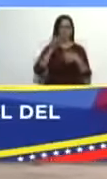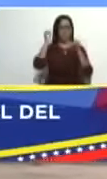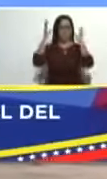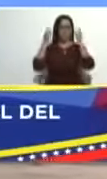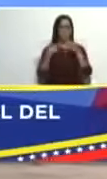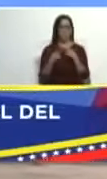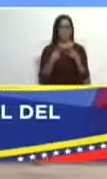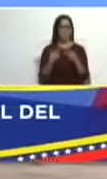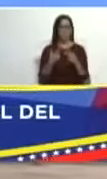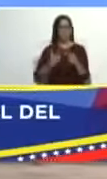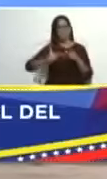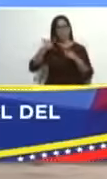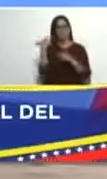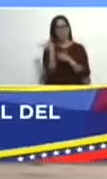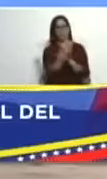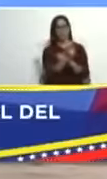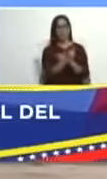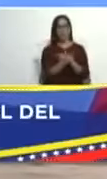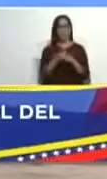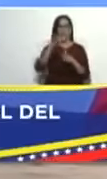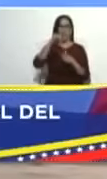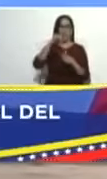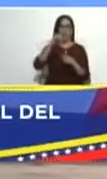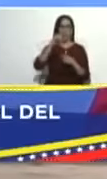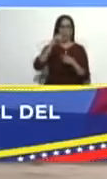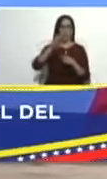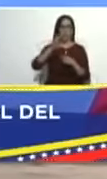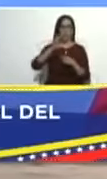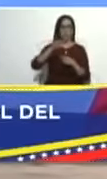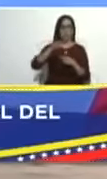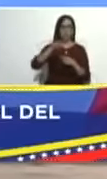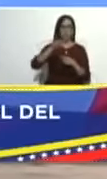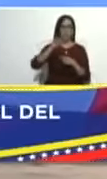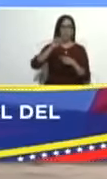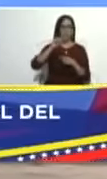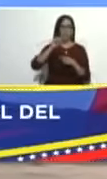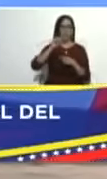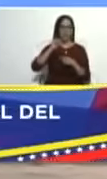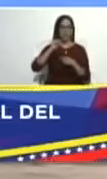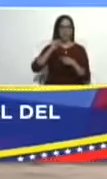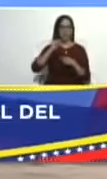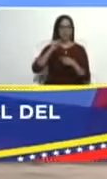íbamos para Mochima, 2 días.